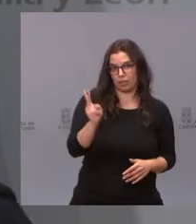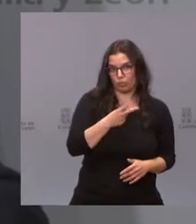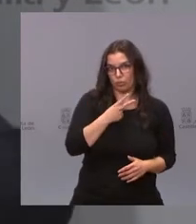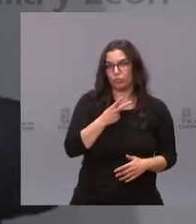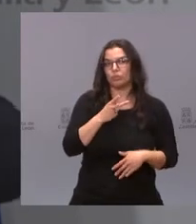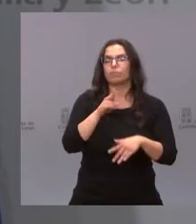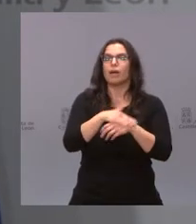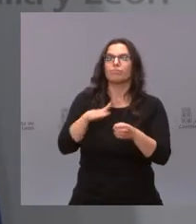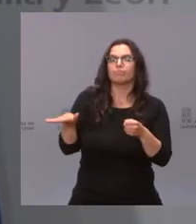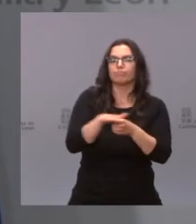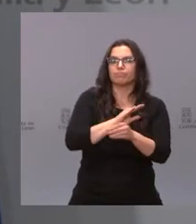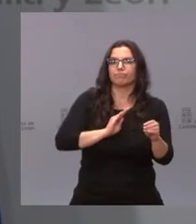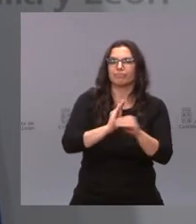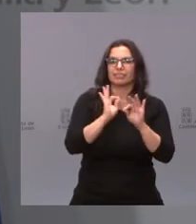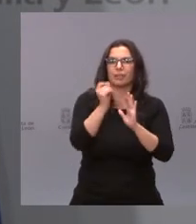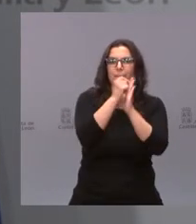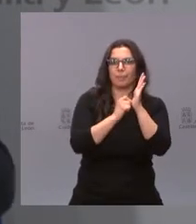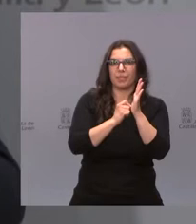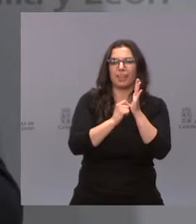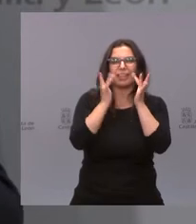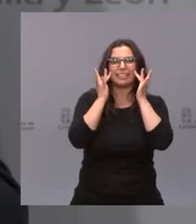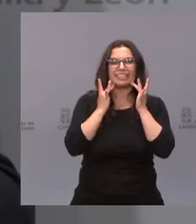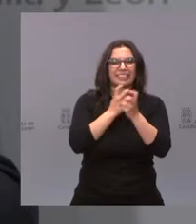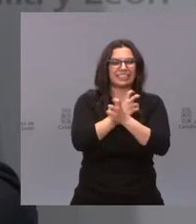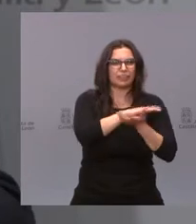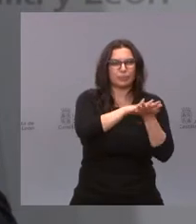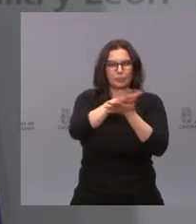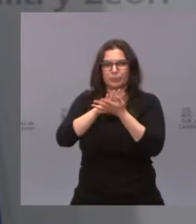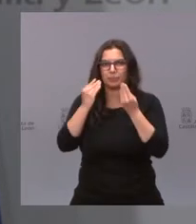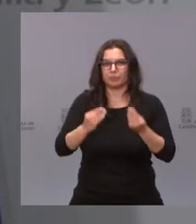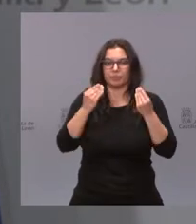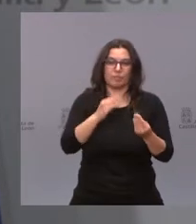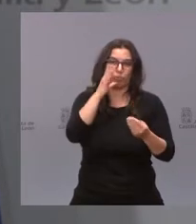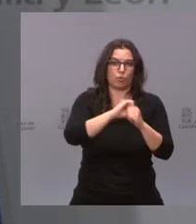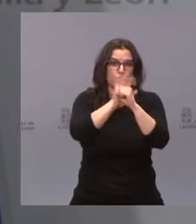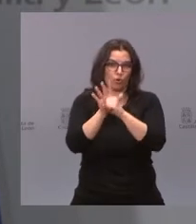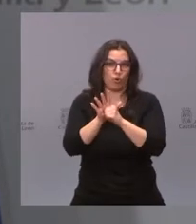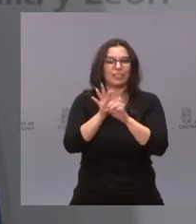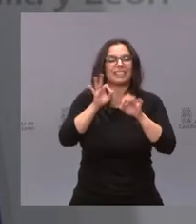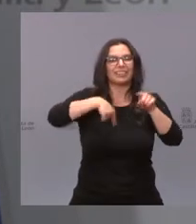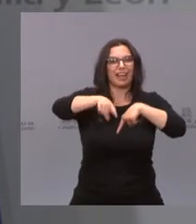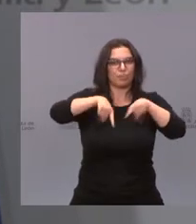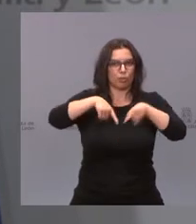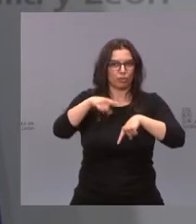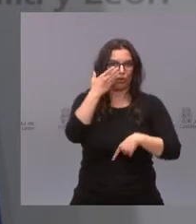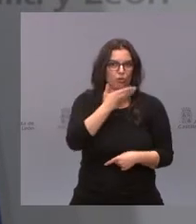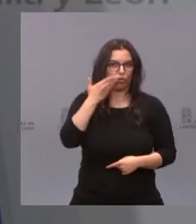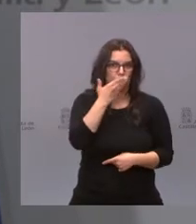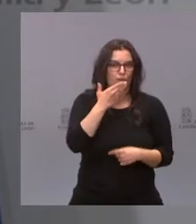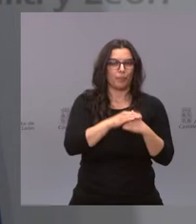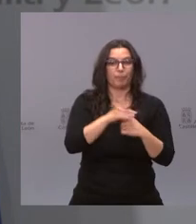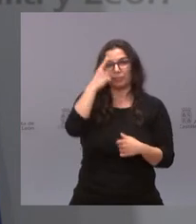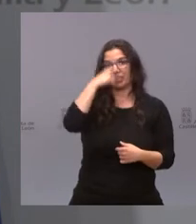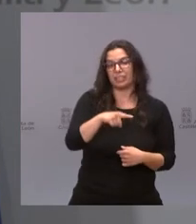para financiar las medidas de desinfección derivadas de la COVID-19 en el transporte escolar. Saben que se aumentaron